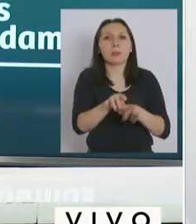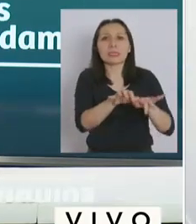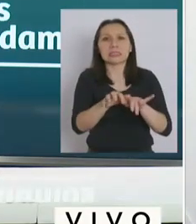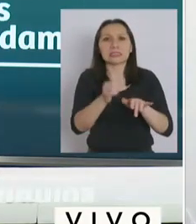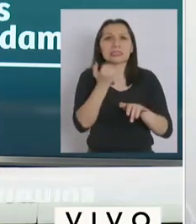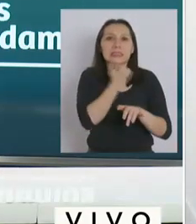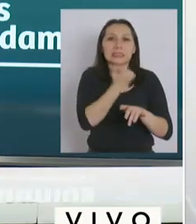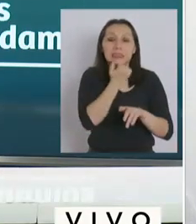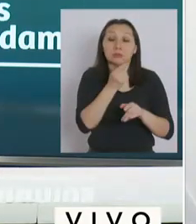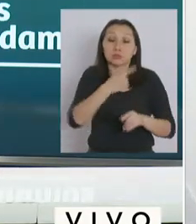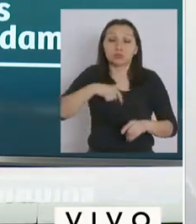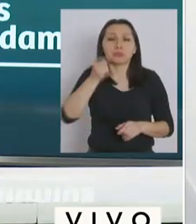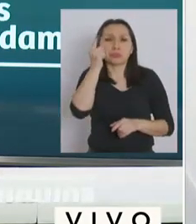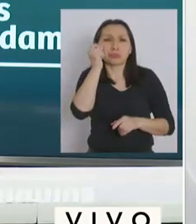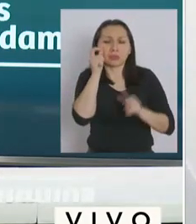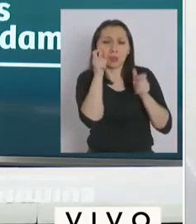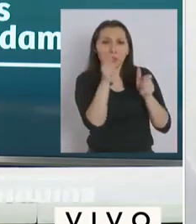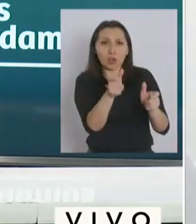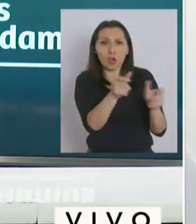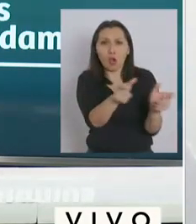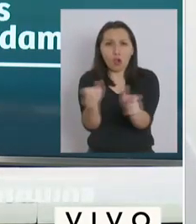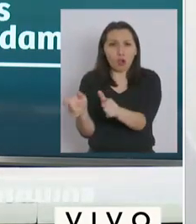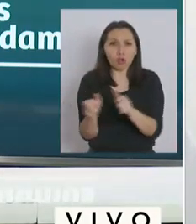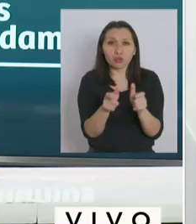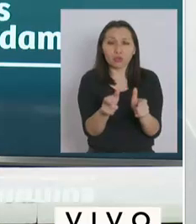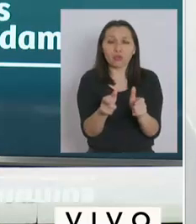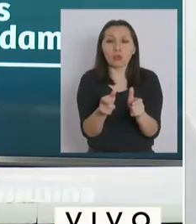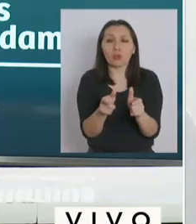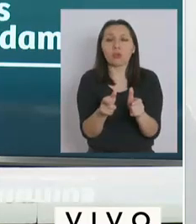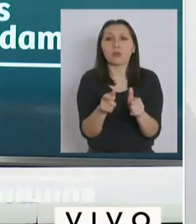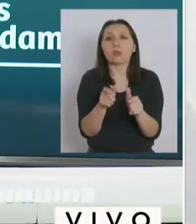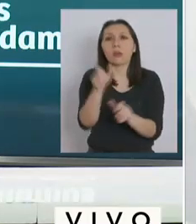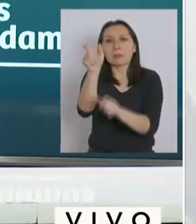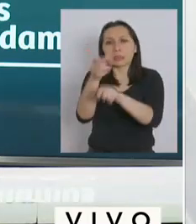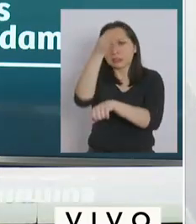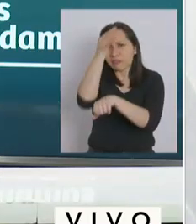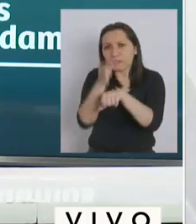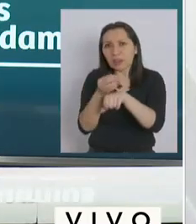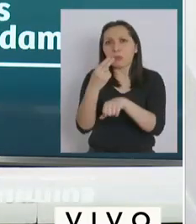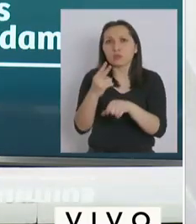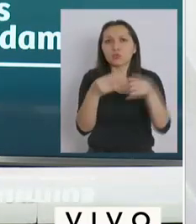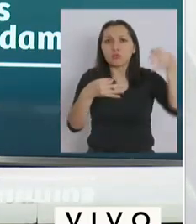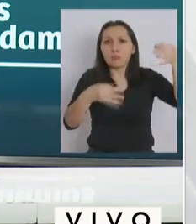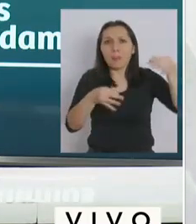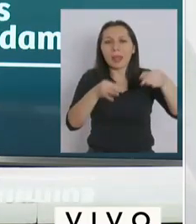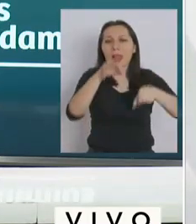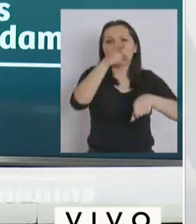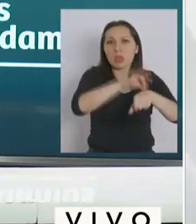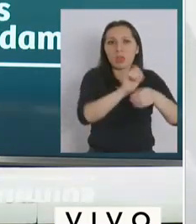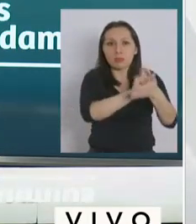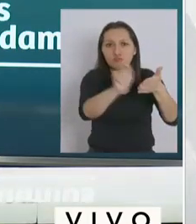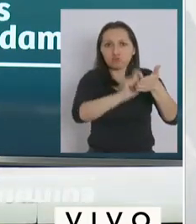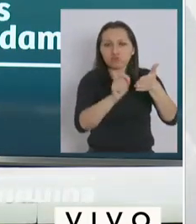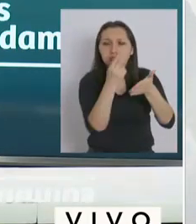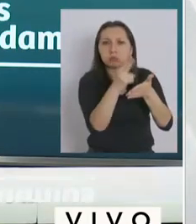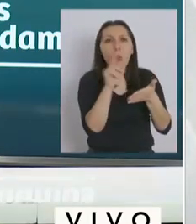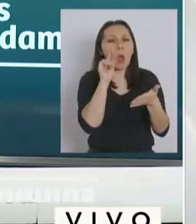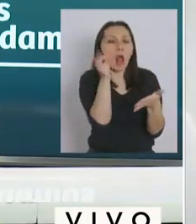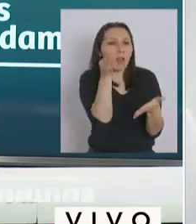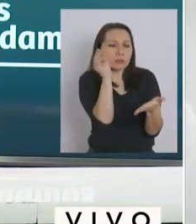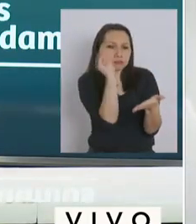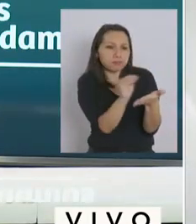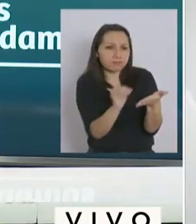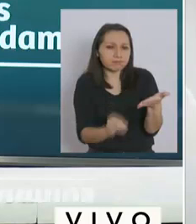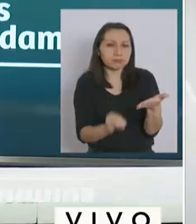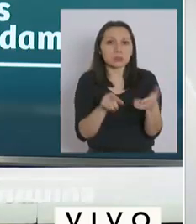entendemos, de fiscalización y control de los pacientes, de sus fichas clínicas, que son las observaciones que